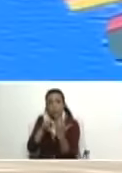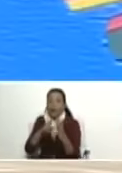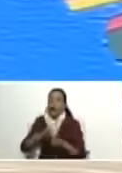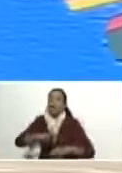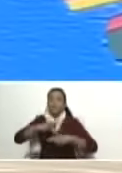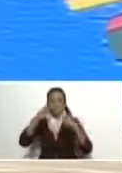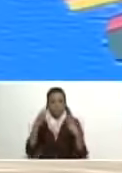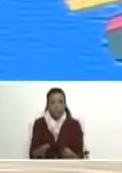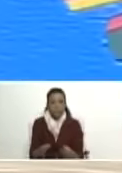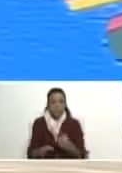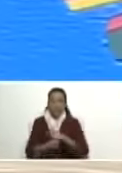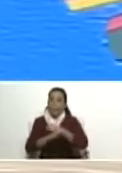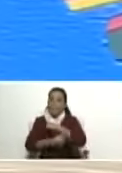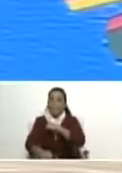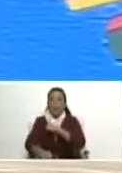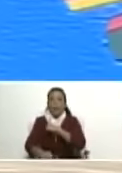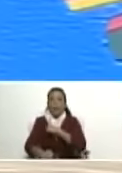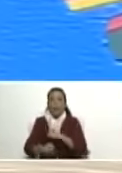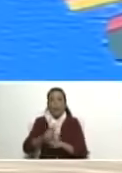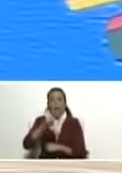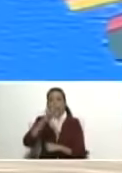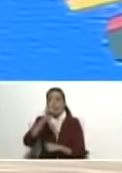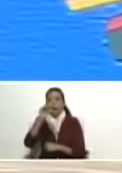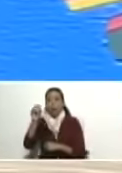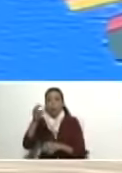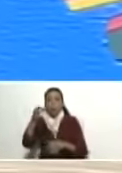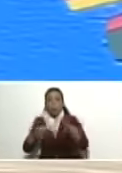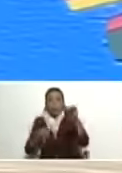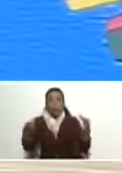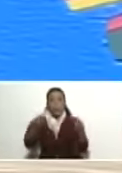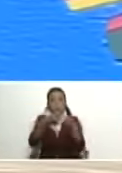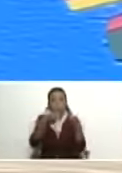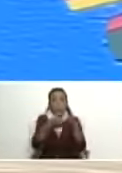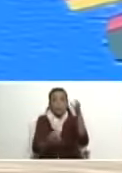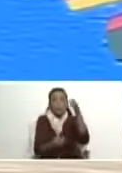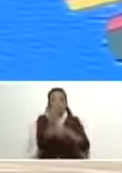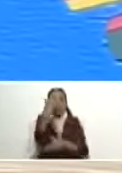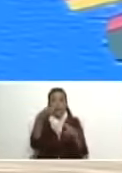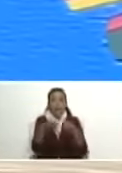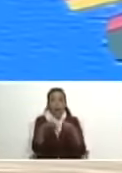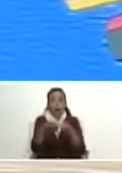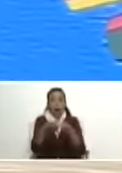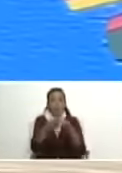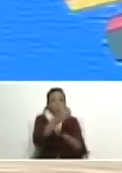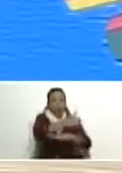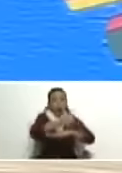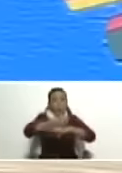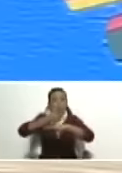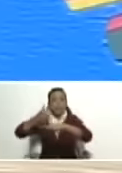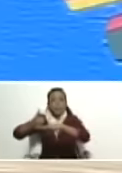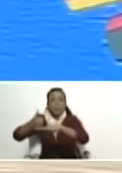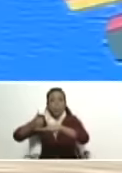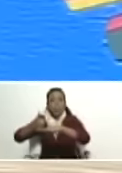el fraude del laudo arbitral de 1899, el laudo de París.